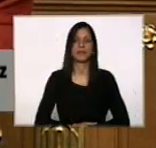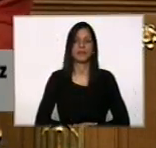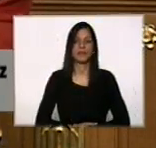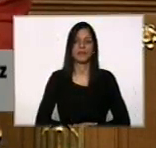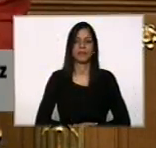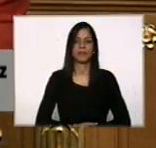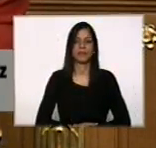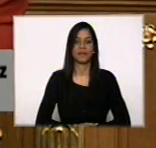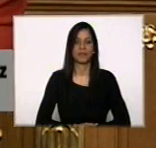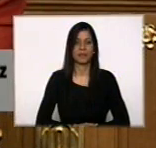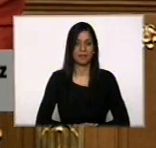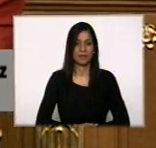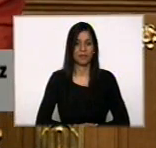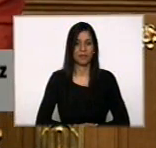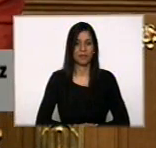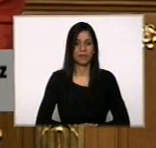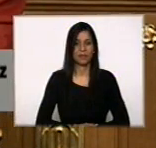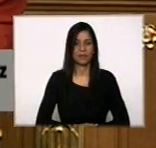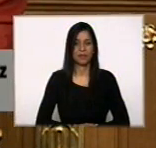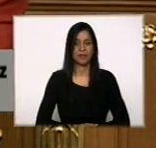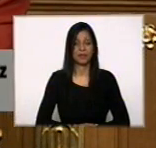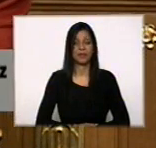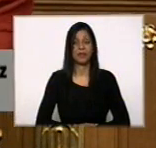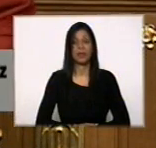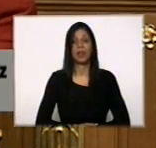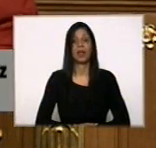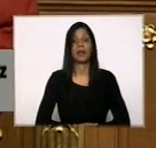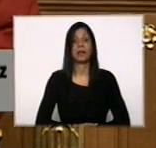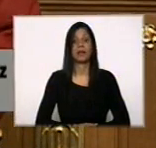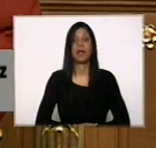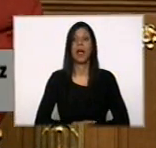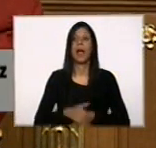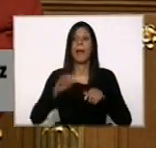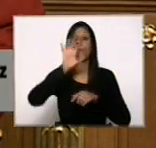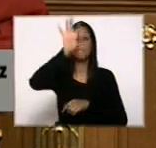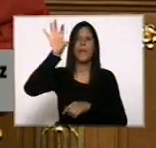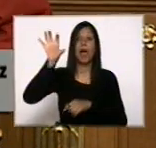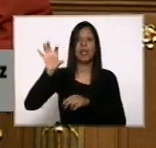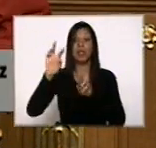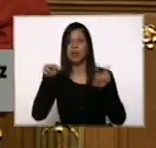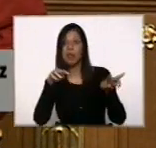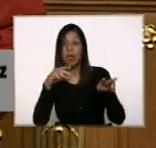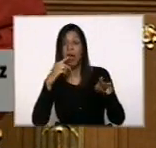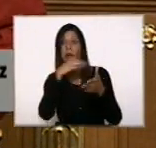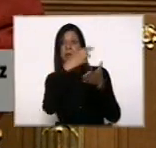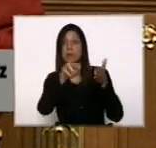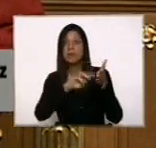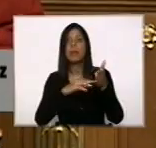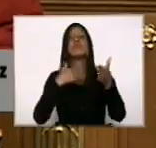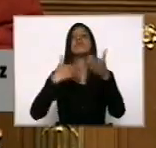Si el mundo quiere aplicar sanciones, nosotros aplicaremos elecciones.